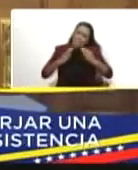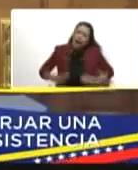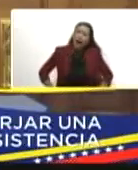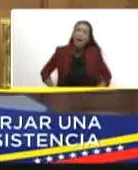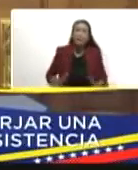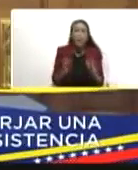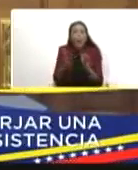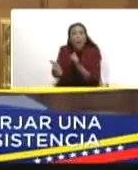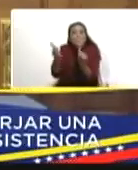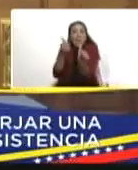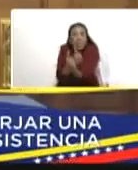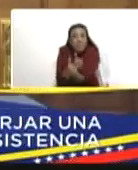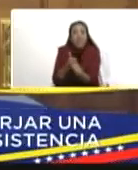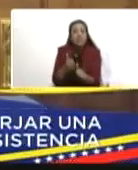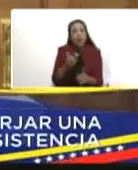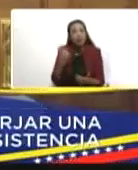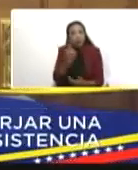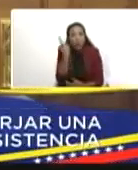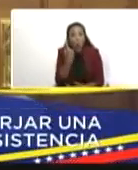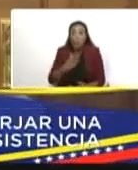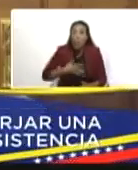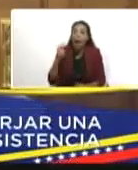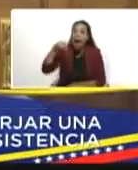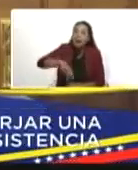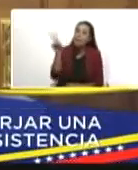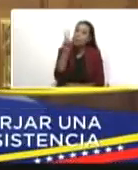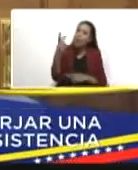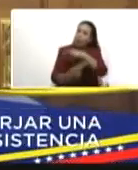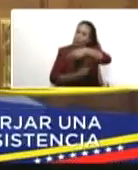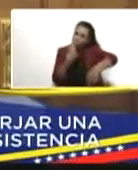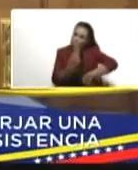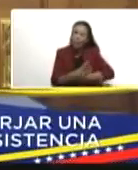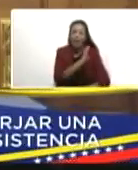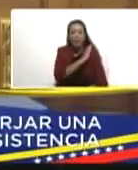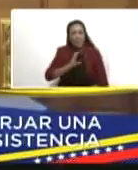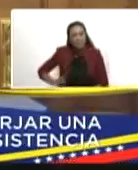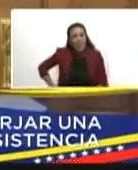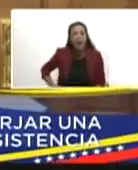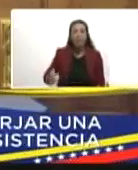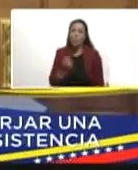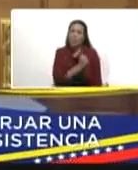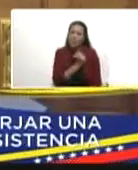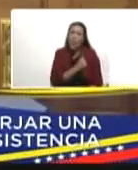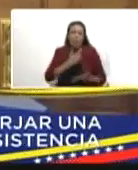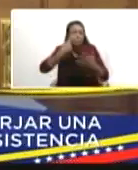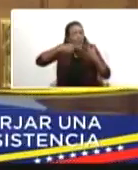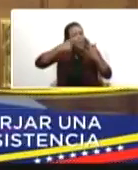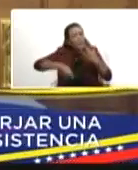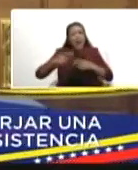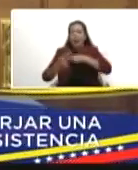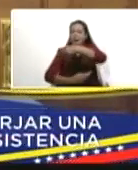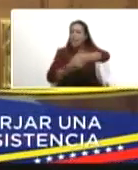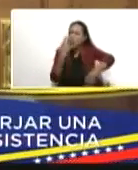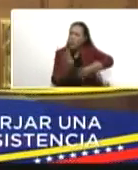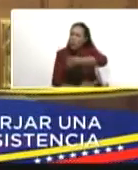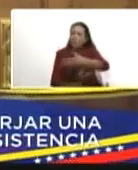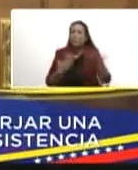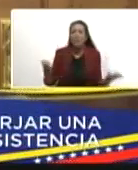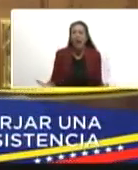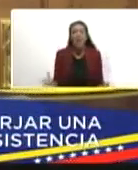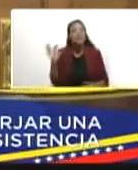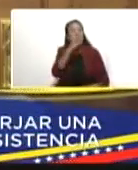empático como solo puede hacerla una Revolución cristiana humanista Revolucionaria